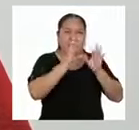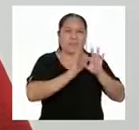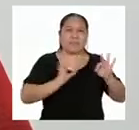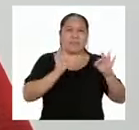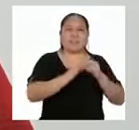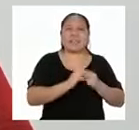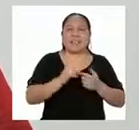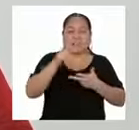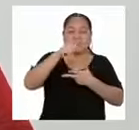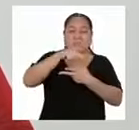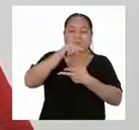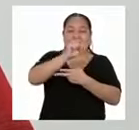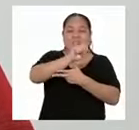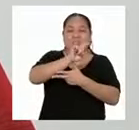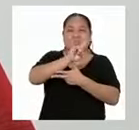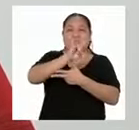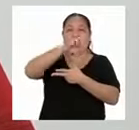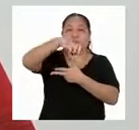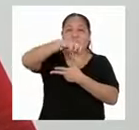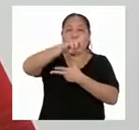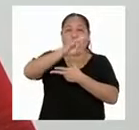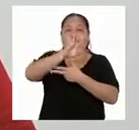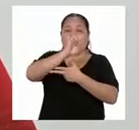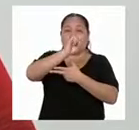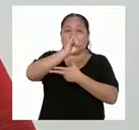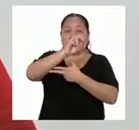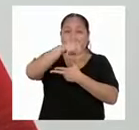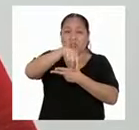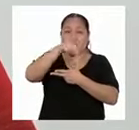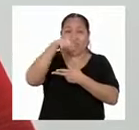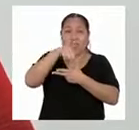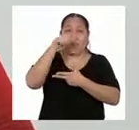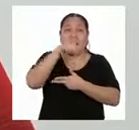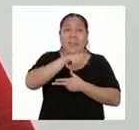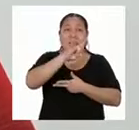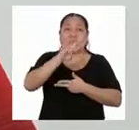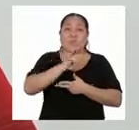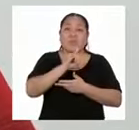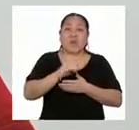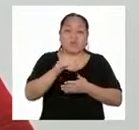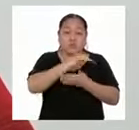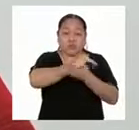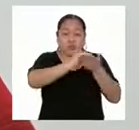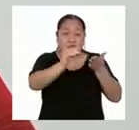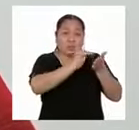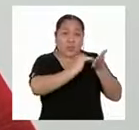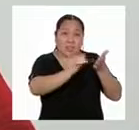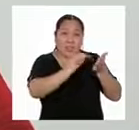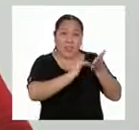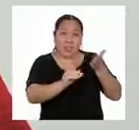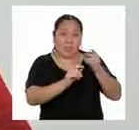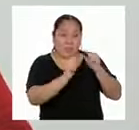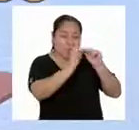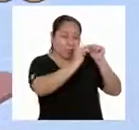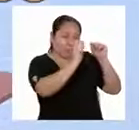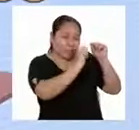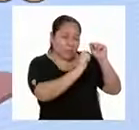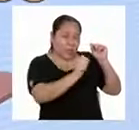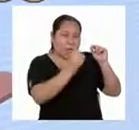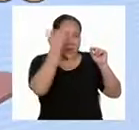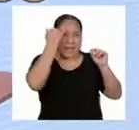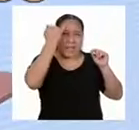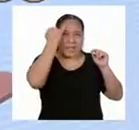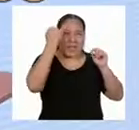de supresión. Perfecto. Aquí podemos usar el subrayado para señalar nuestra idea